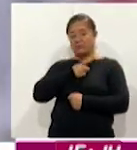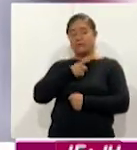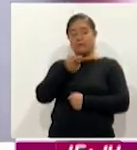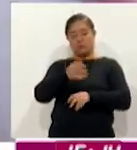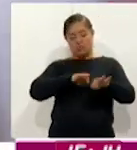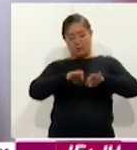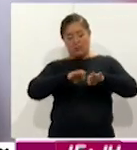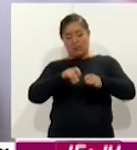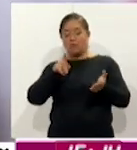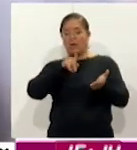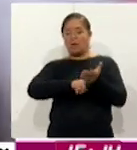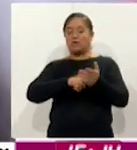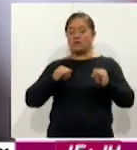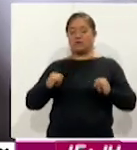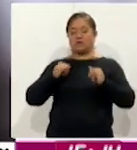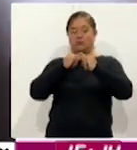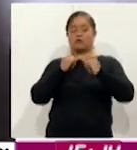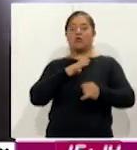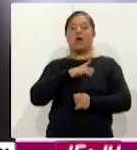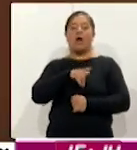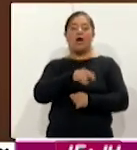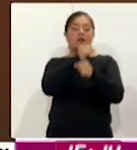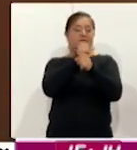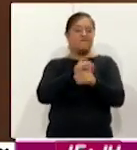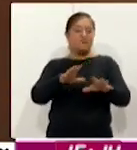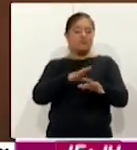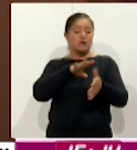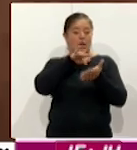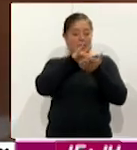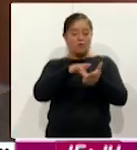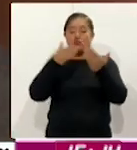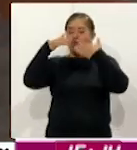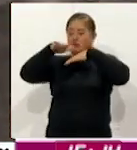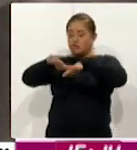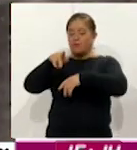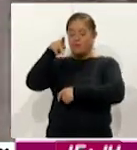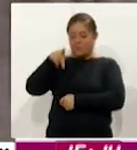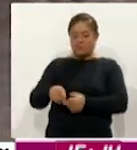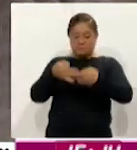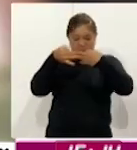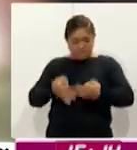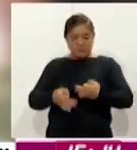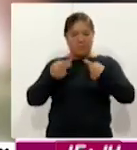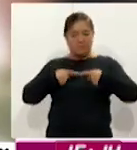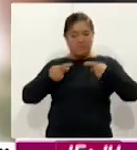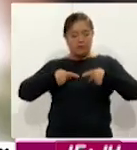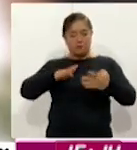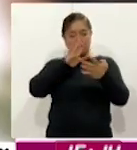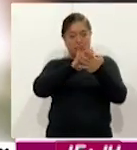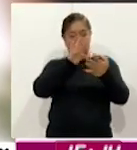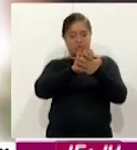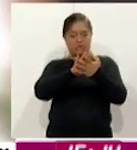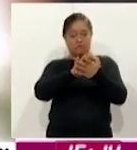trabajo interinstitucional se brindará información y apoyo sobre la menstruación digna a las personas privadas de la